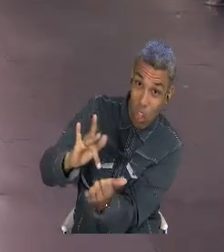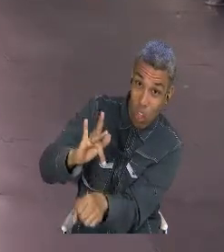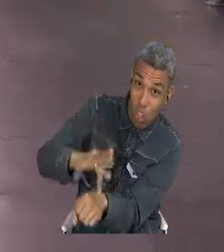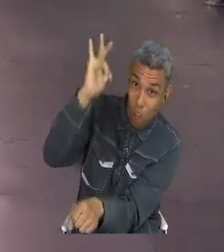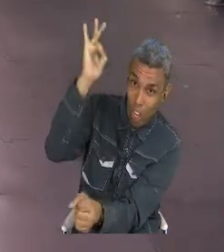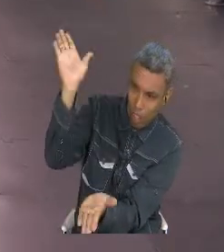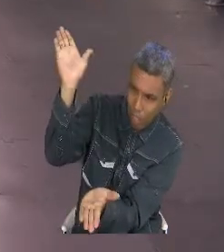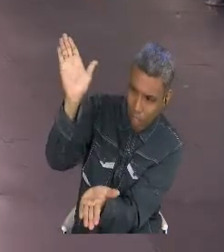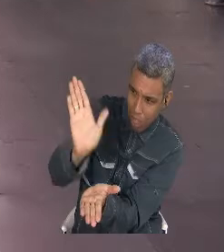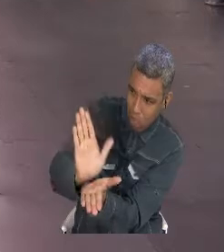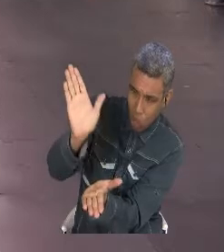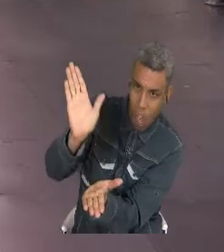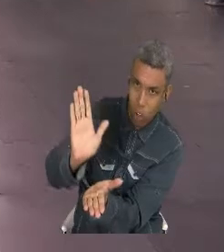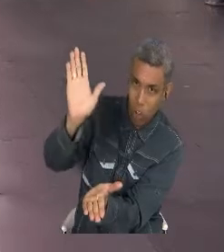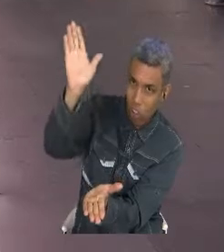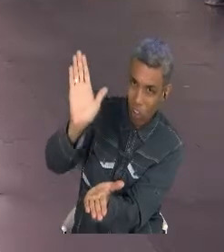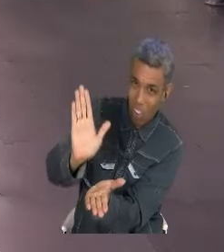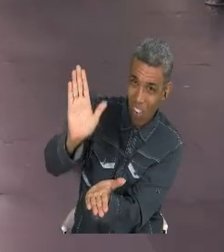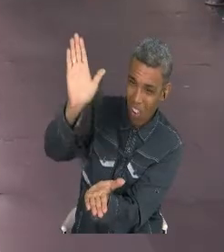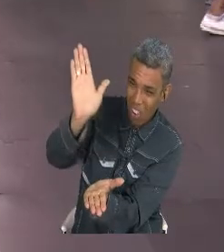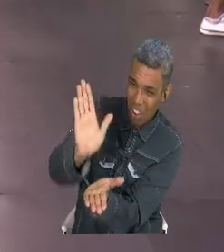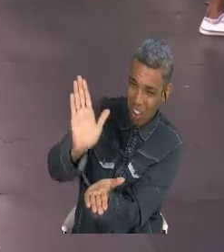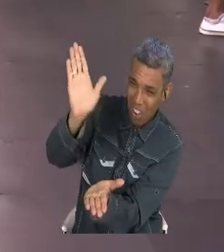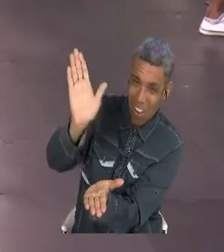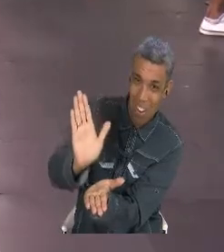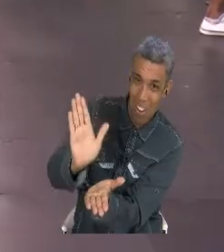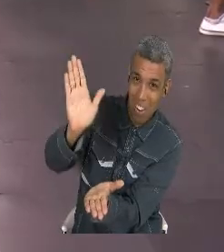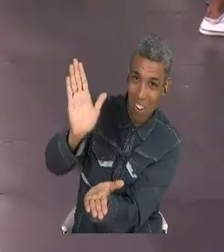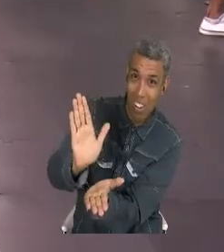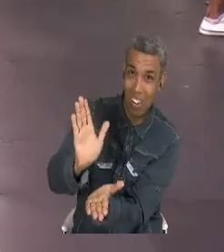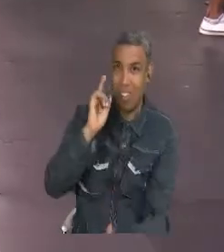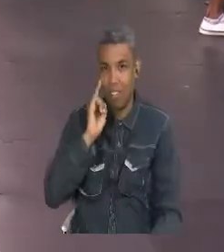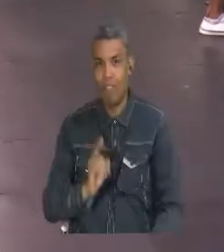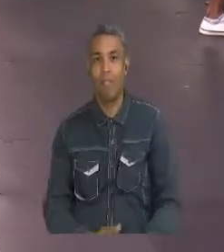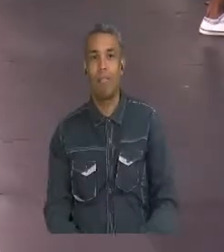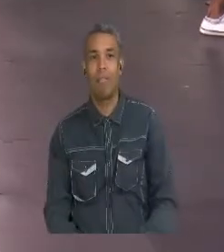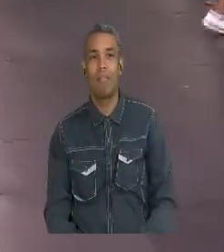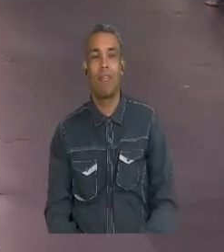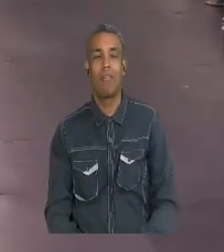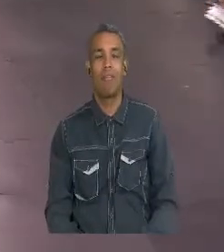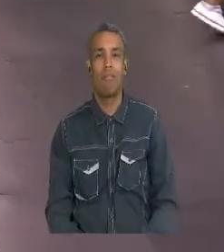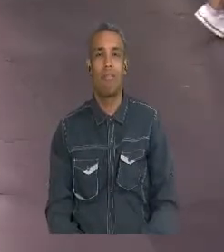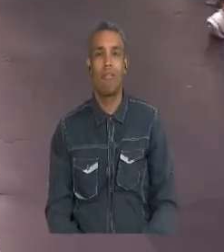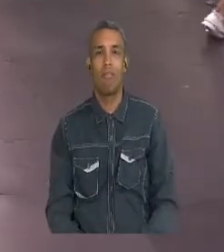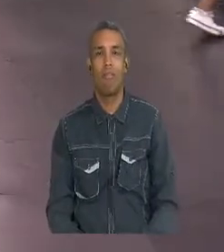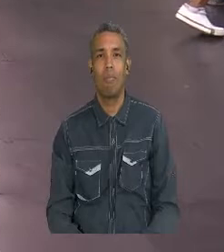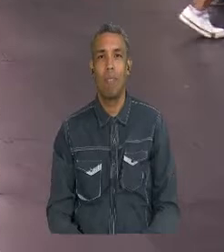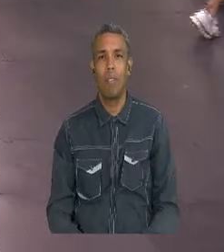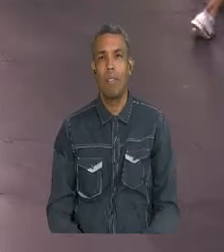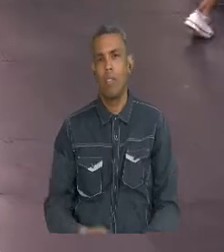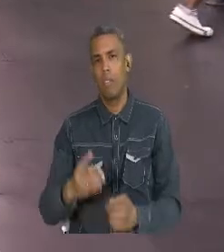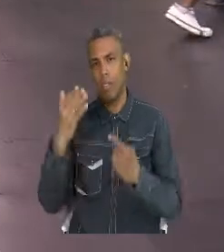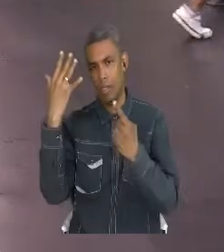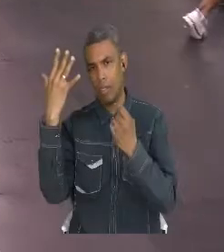4, 5. Hago el movimiento suave hacia abajo y explosivo hacia arriba. 6, muy bien,